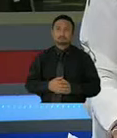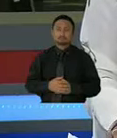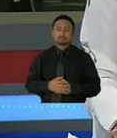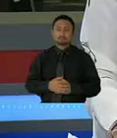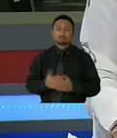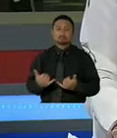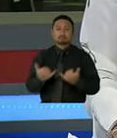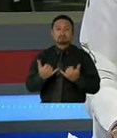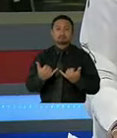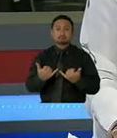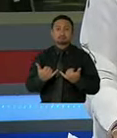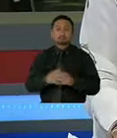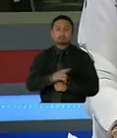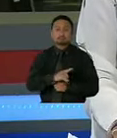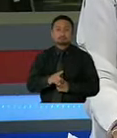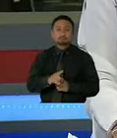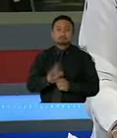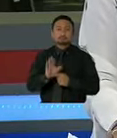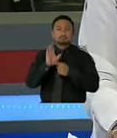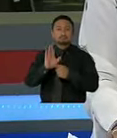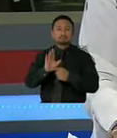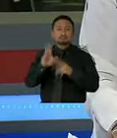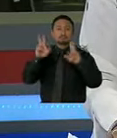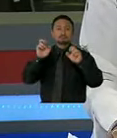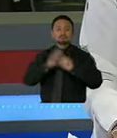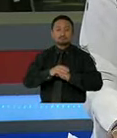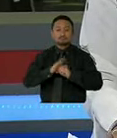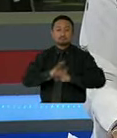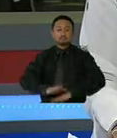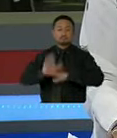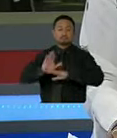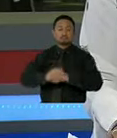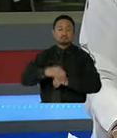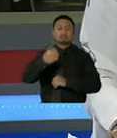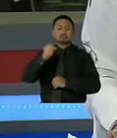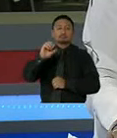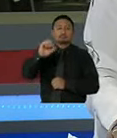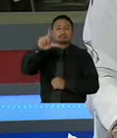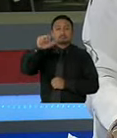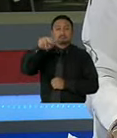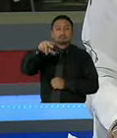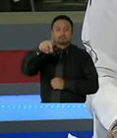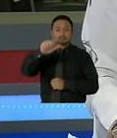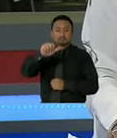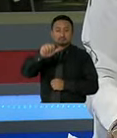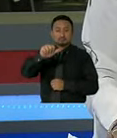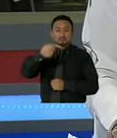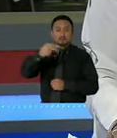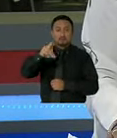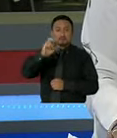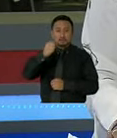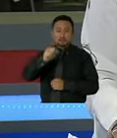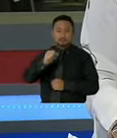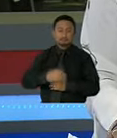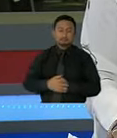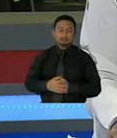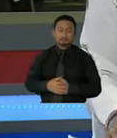A continuación les tenemos un reportaje sobre la posesión de Solanda Goyes como consejera suplente del Consejo Nacional